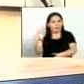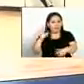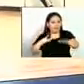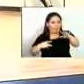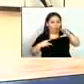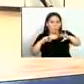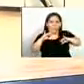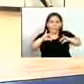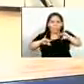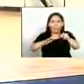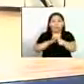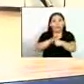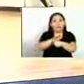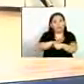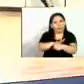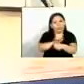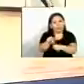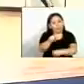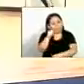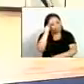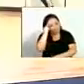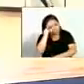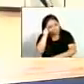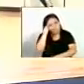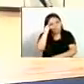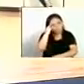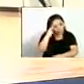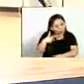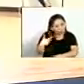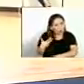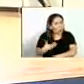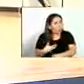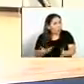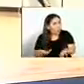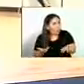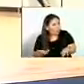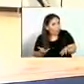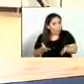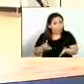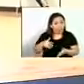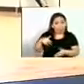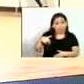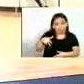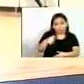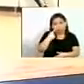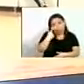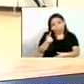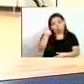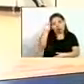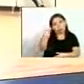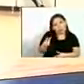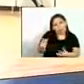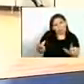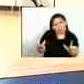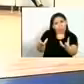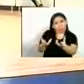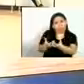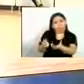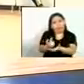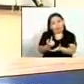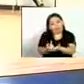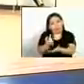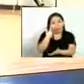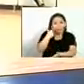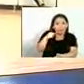-19 y esto nos lleva a reflexionar sobre cómo estamos comportándonos en la calle todos los días vemos aglomeraciones de personas que